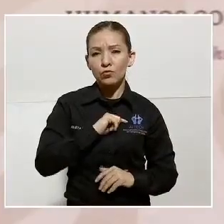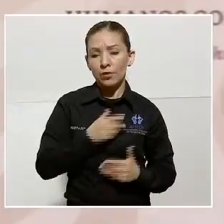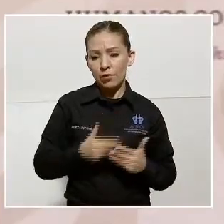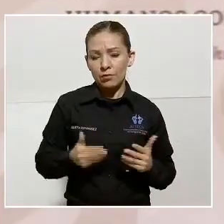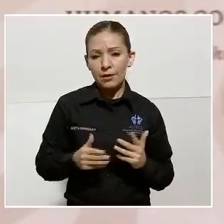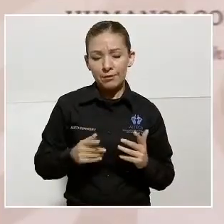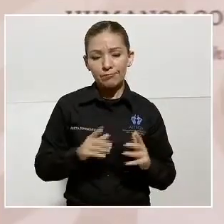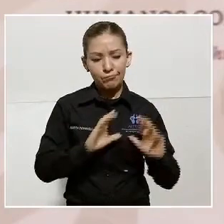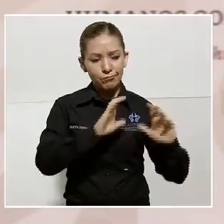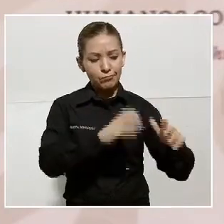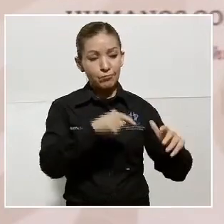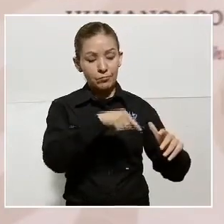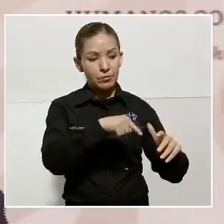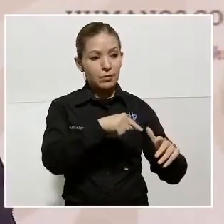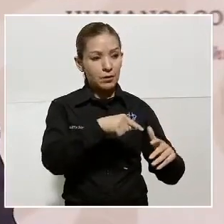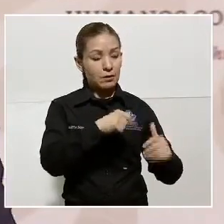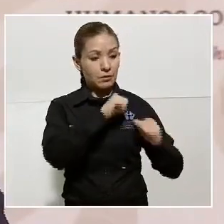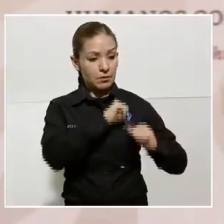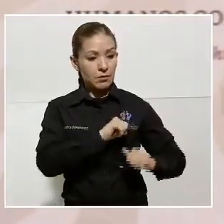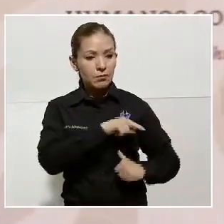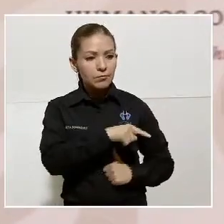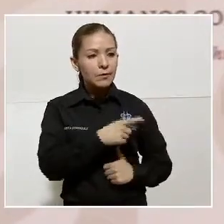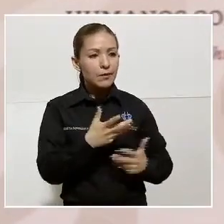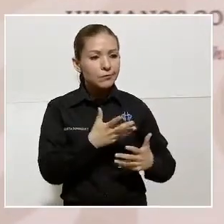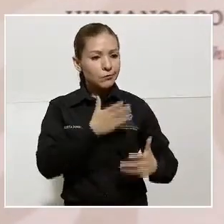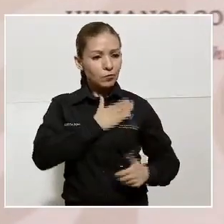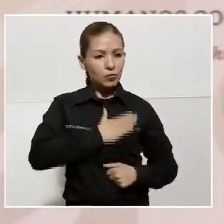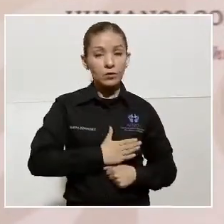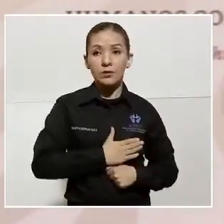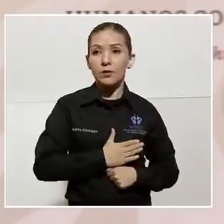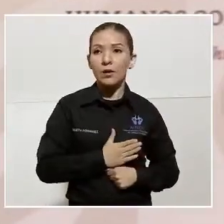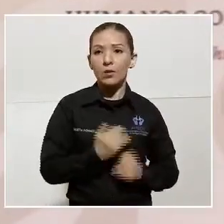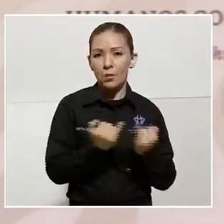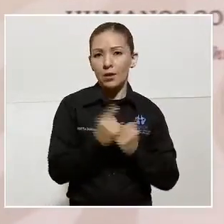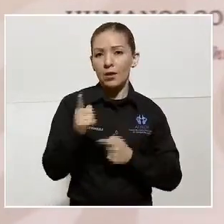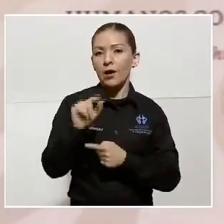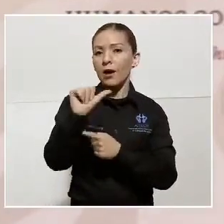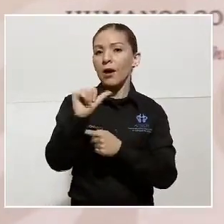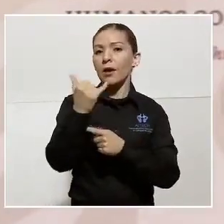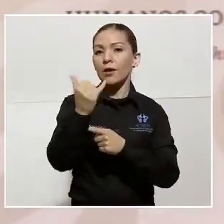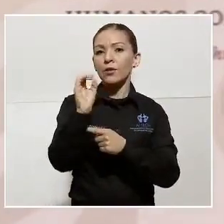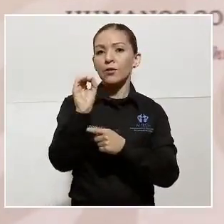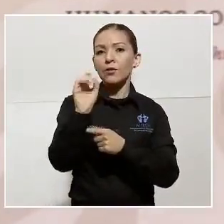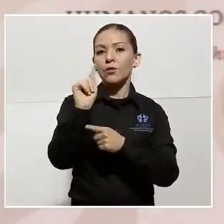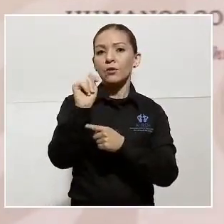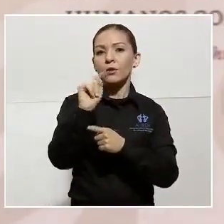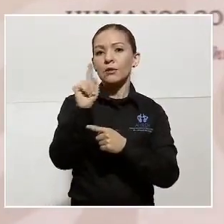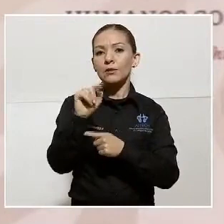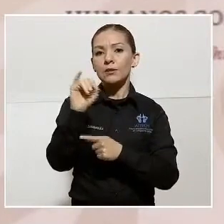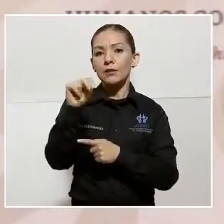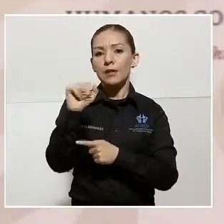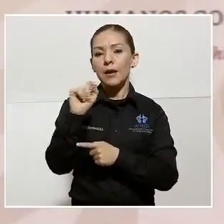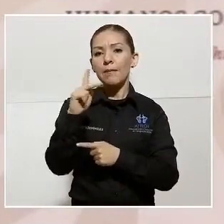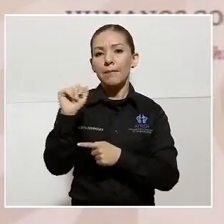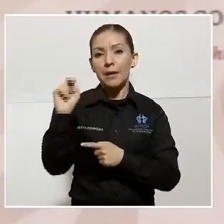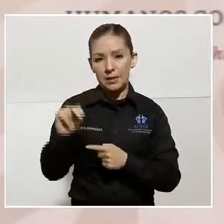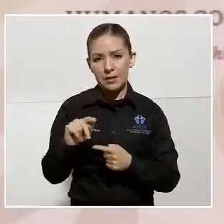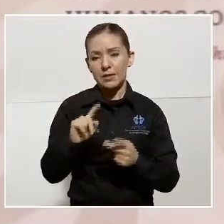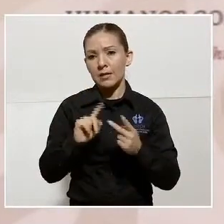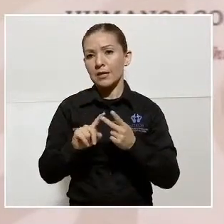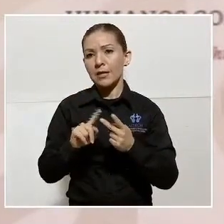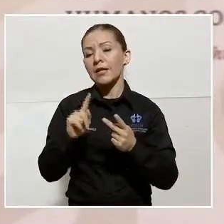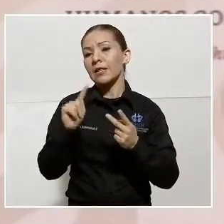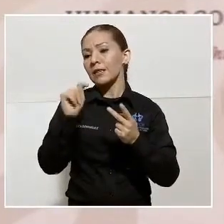dar justicia a nuestra historia, como ya se hizo sobre el caso de Ayotzinapa, el pueblo triqui, y como lo haremos ahora